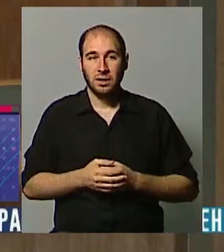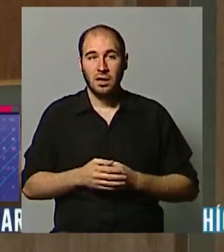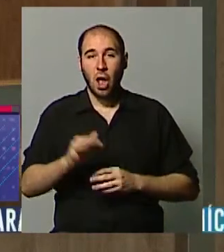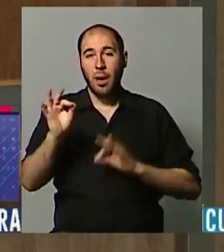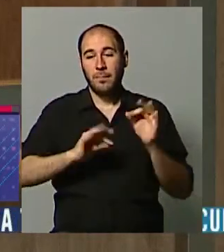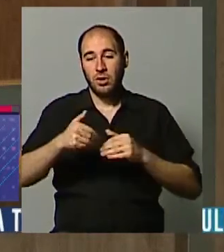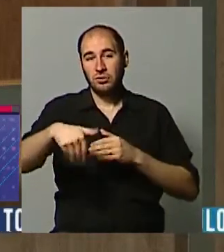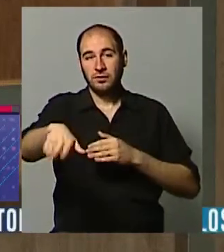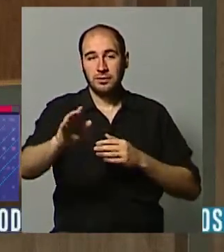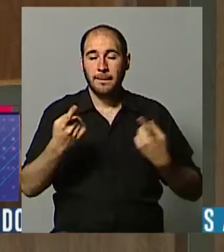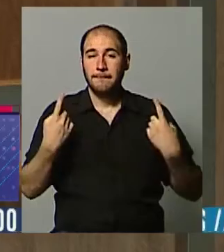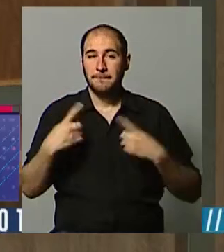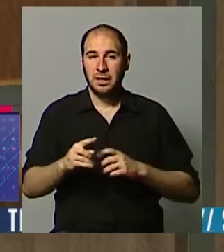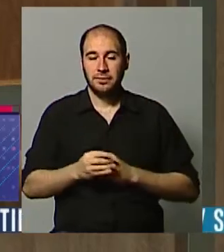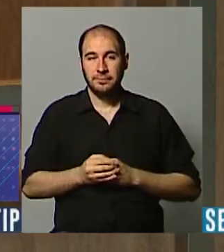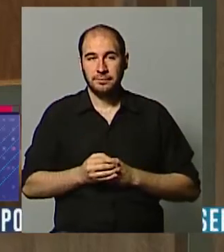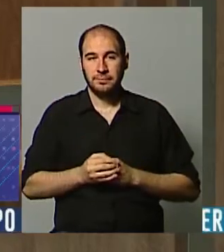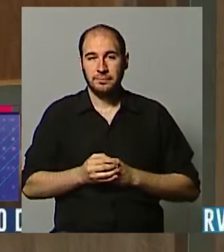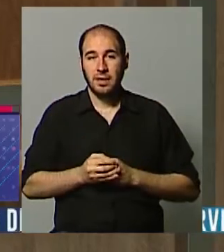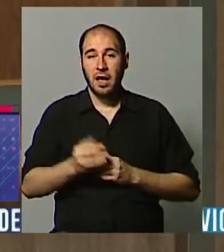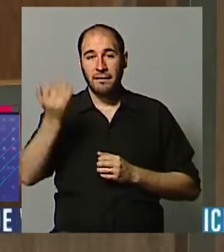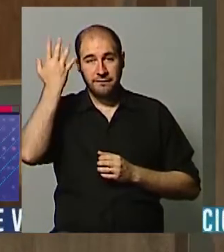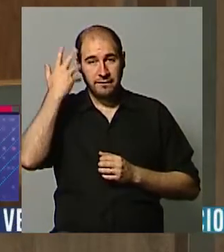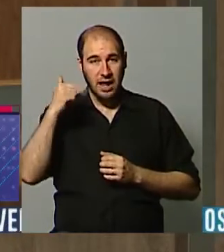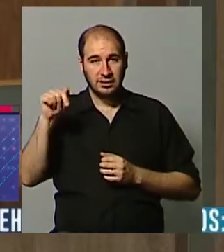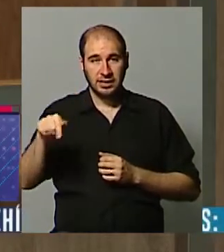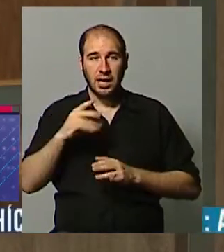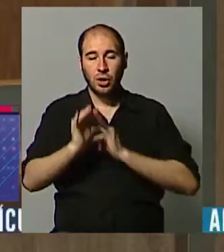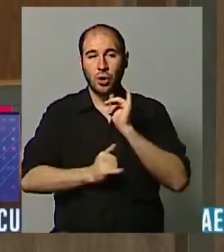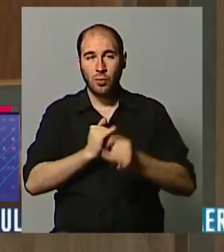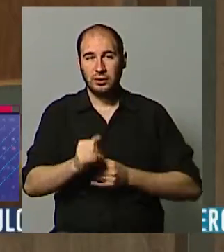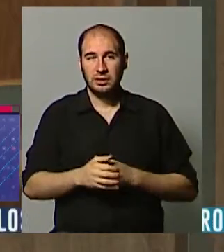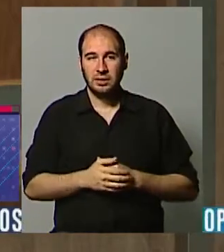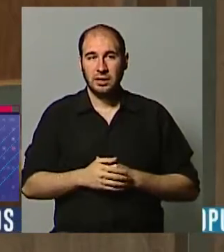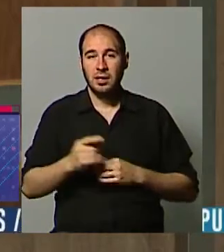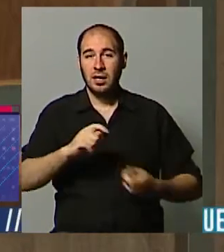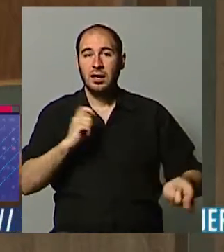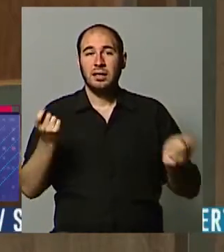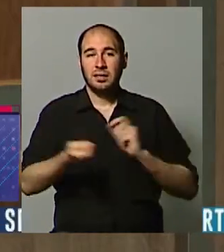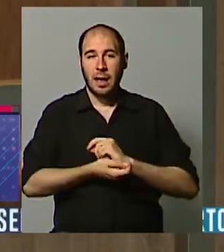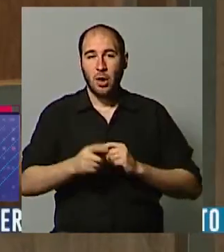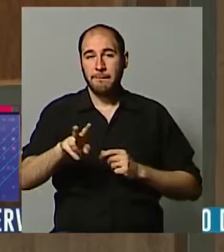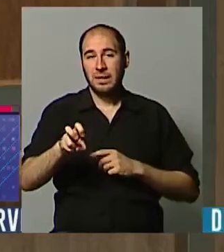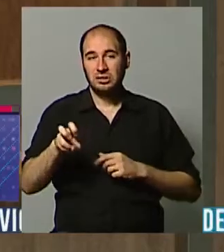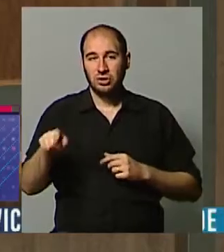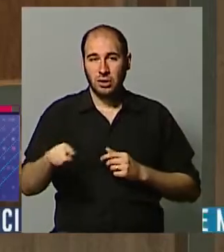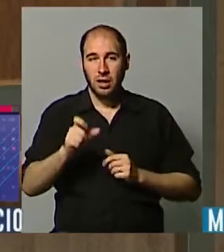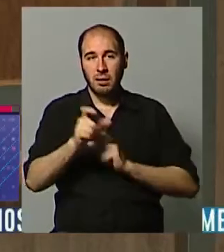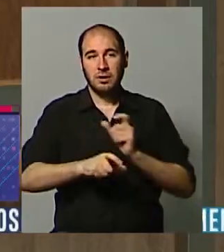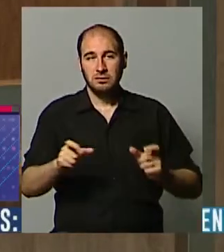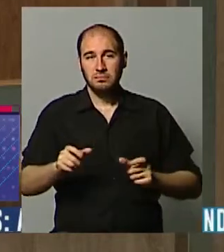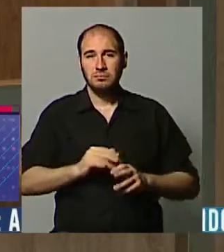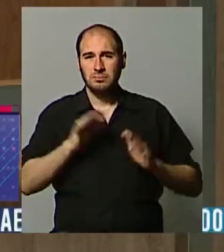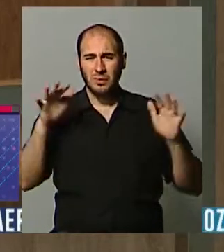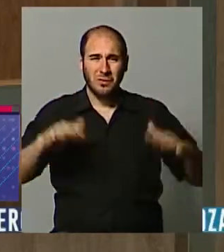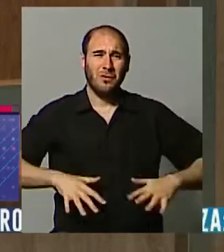proyección que hacen es a futuro. Pero lo cierto es que en Francia, mientras se habla de los cambios en las pensiones, la gente ha salido